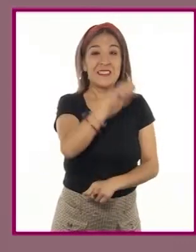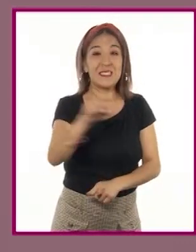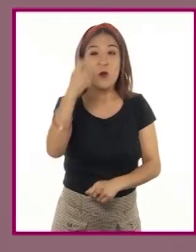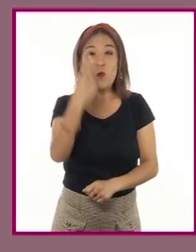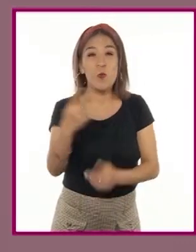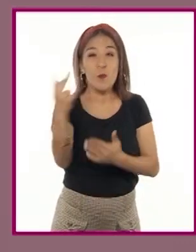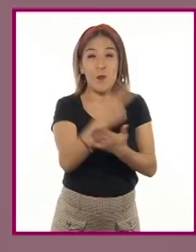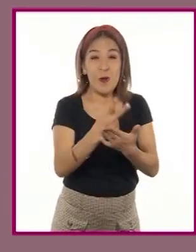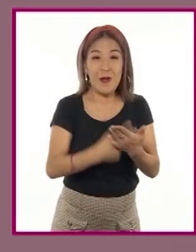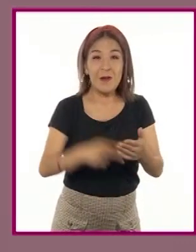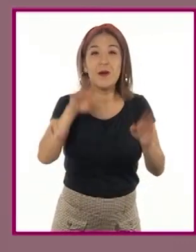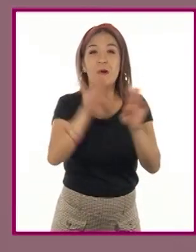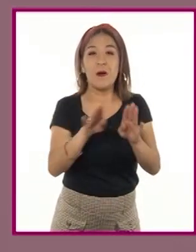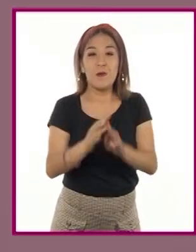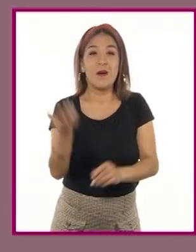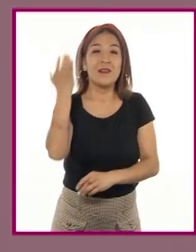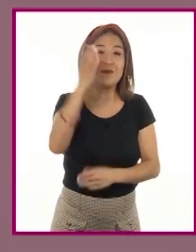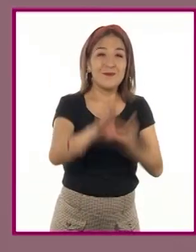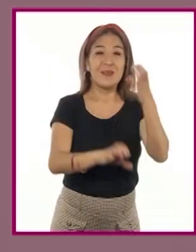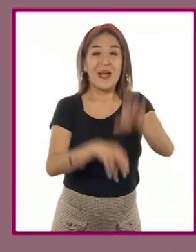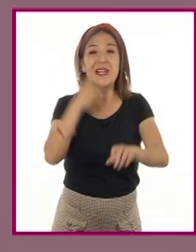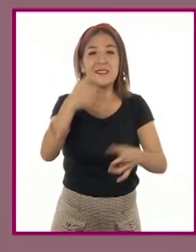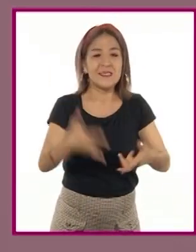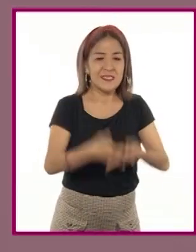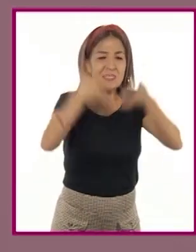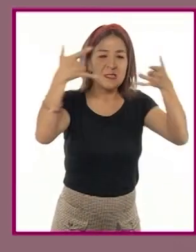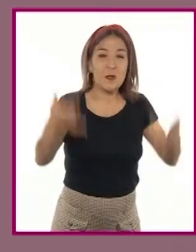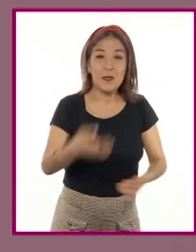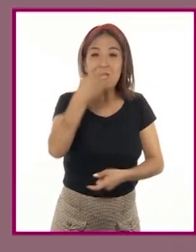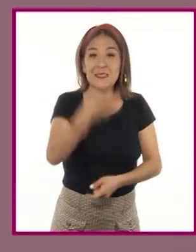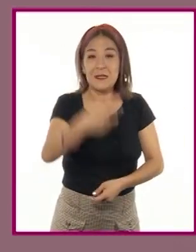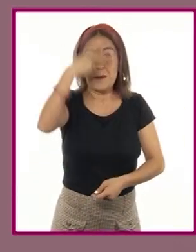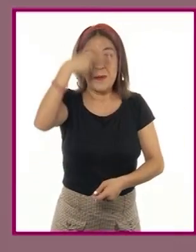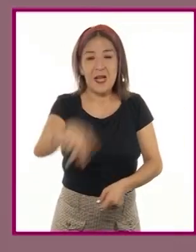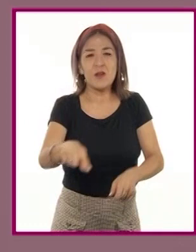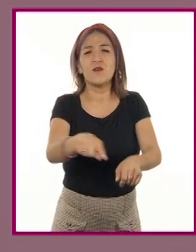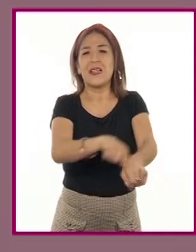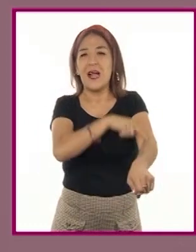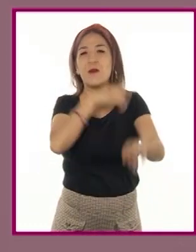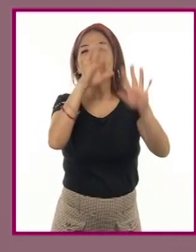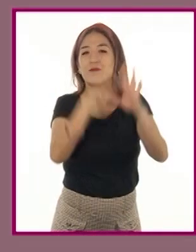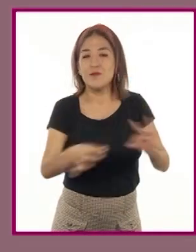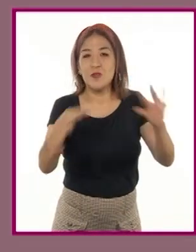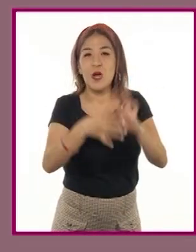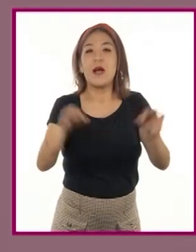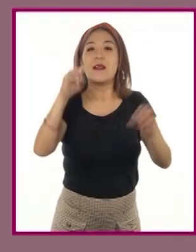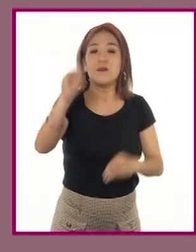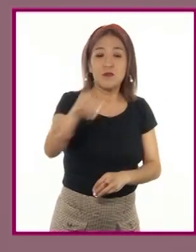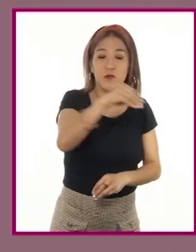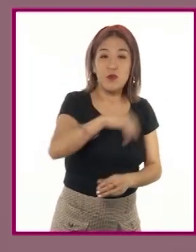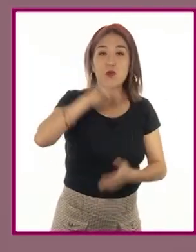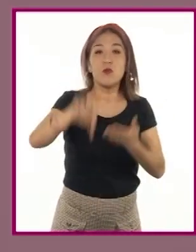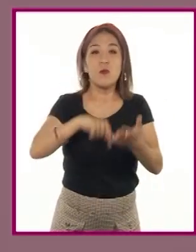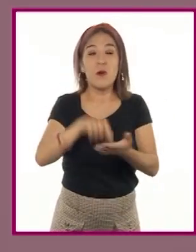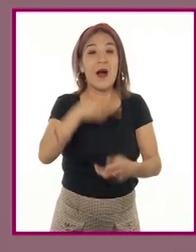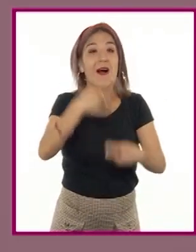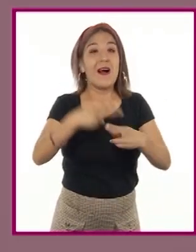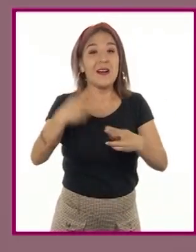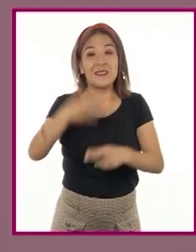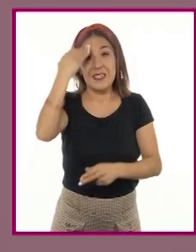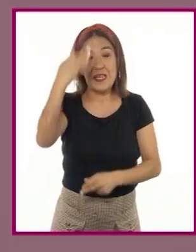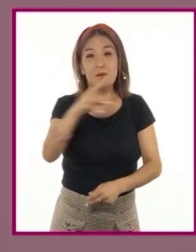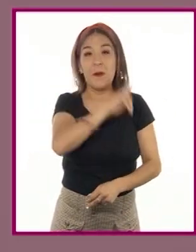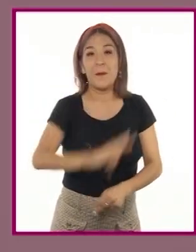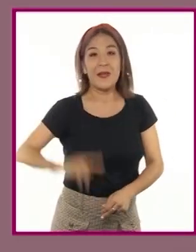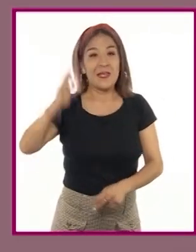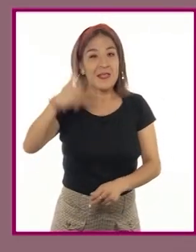hecho un recorrido por la historia de México, desde el poblamiento por los primeros seres humanos en nuestro territorio hasta la época virreinal, en los